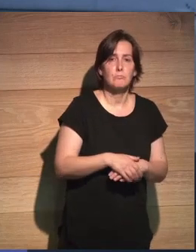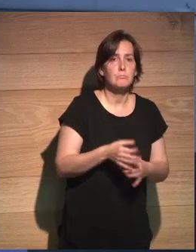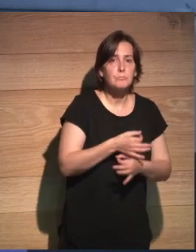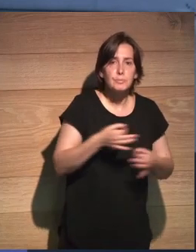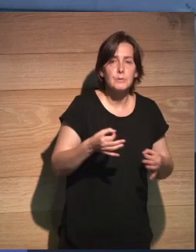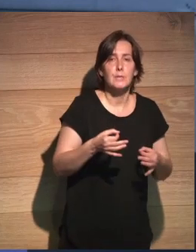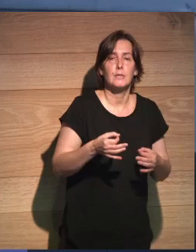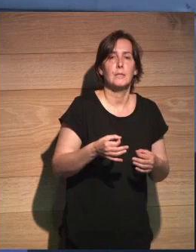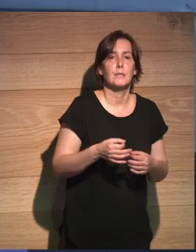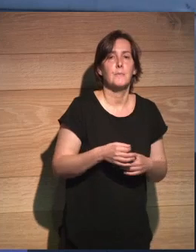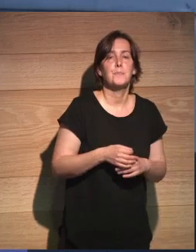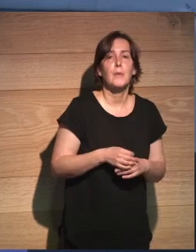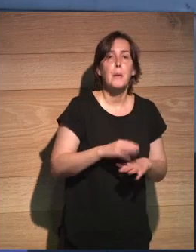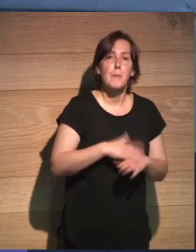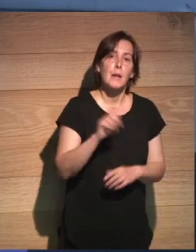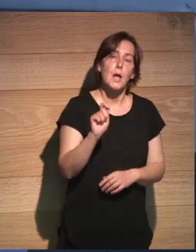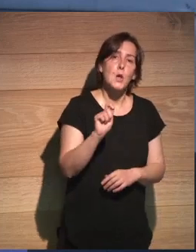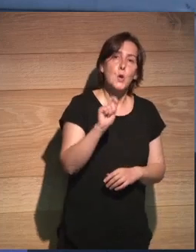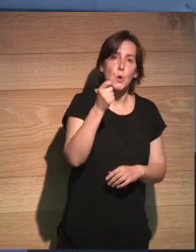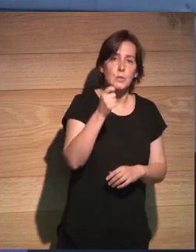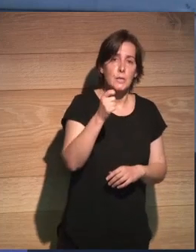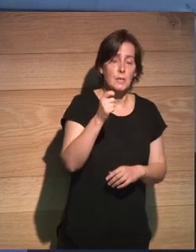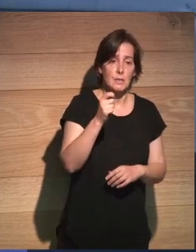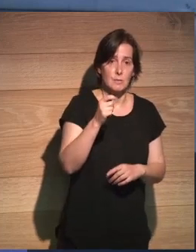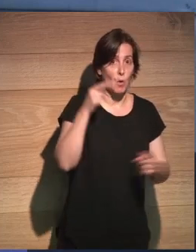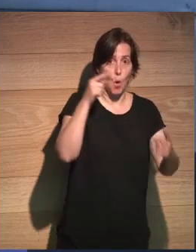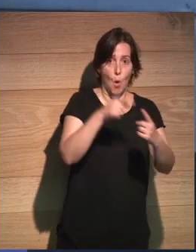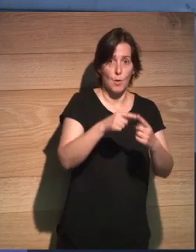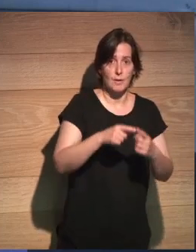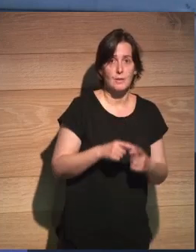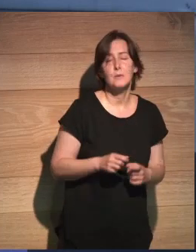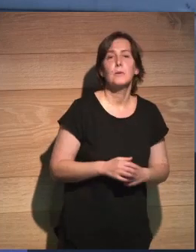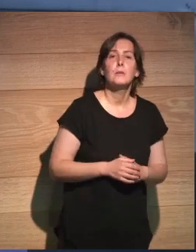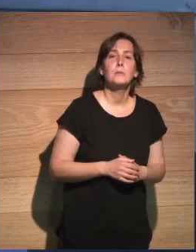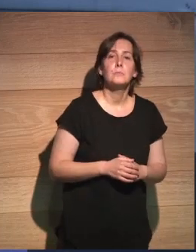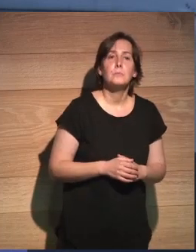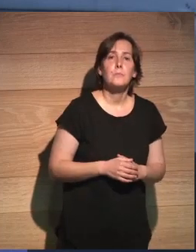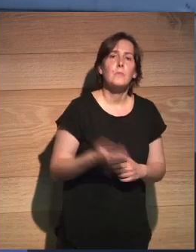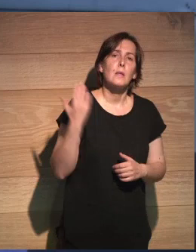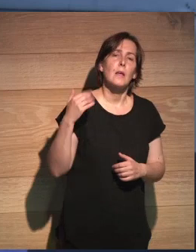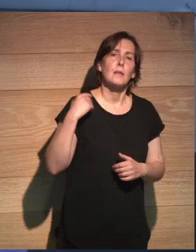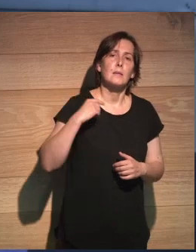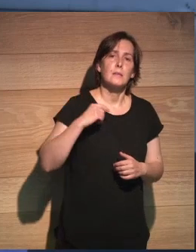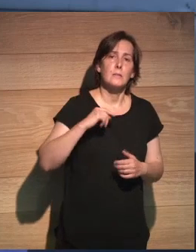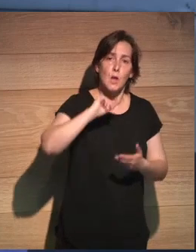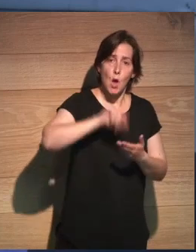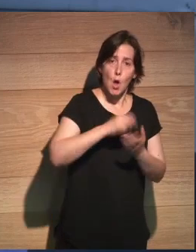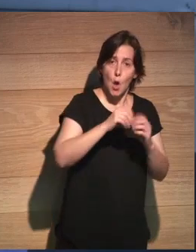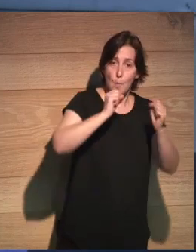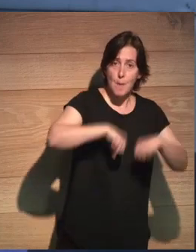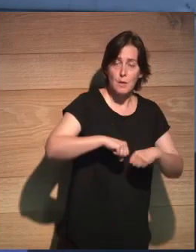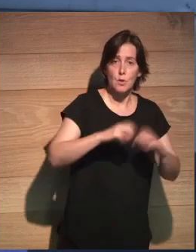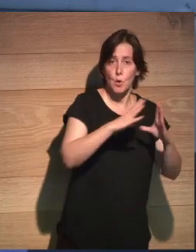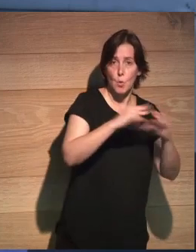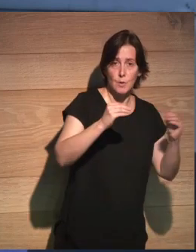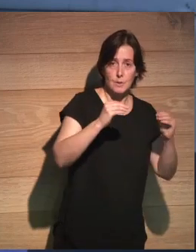excelente y que nos permite llegar donde queremos llegar. Cuando íbamos a firmar el convenio, la Universidad de Córdoba,